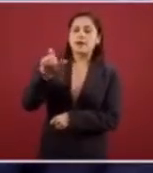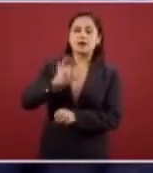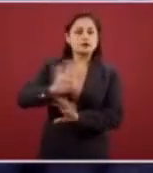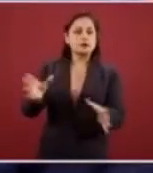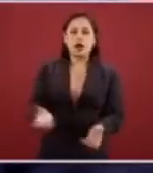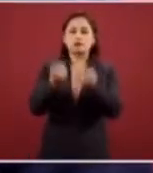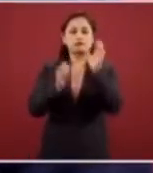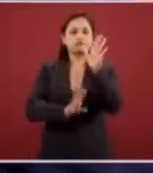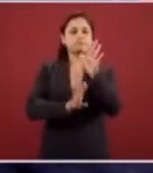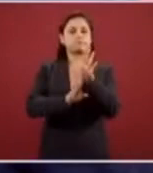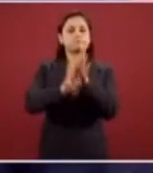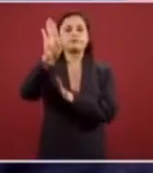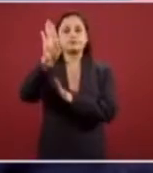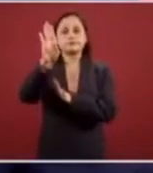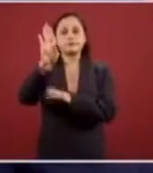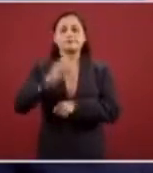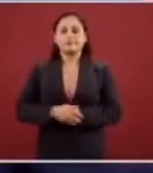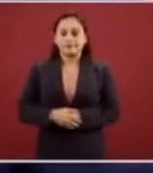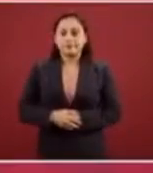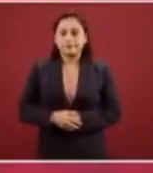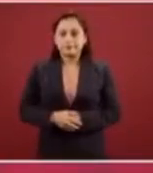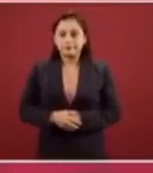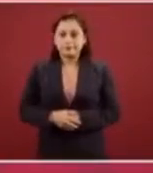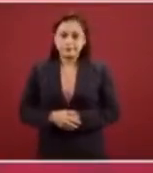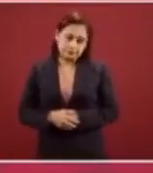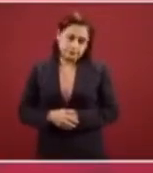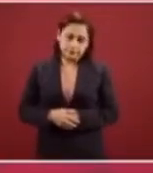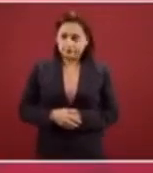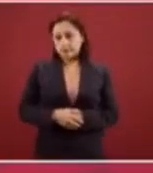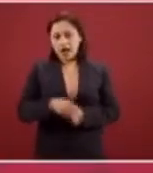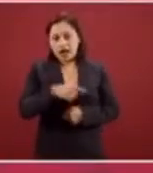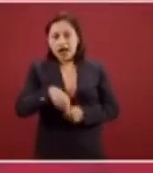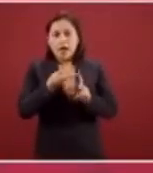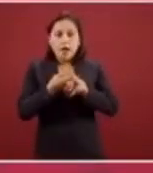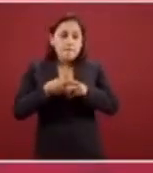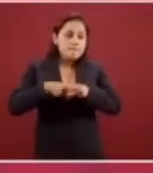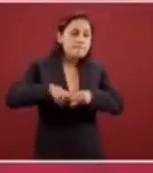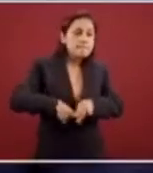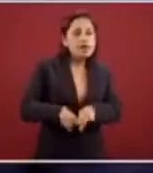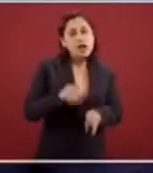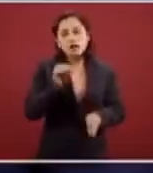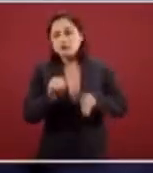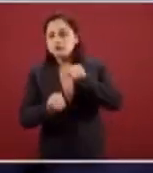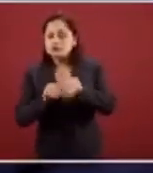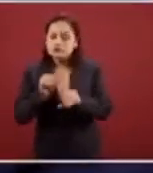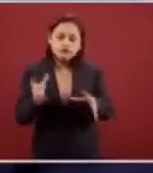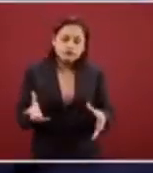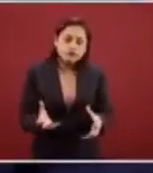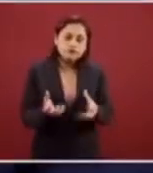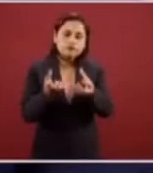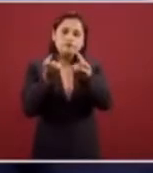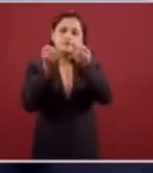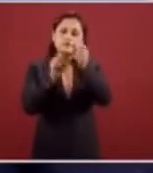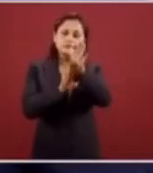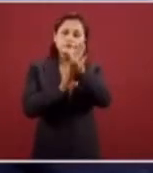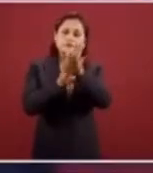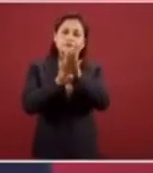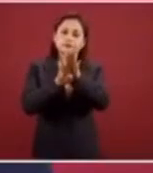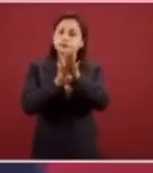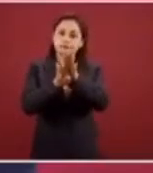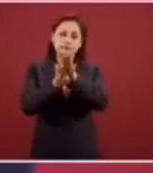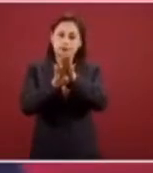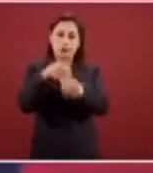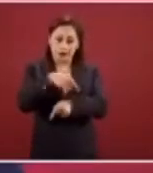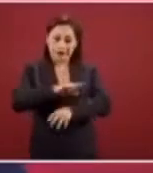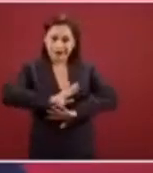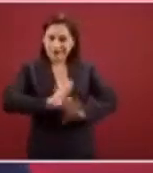es que ya empezaron a procurar rescatar a Pemex para sacar esa empresa importante de la nación de la crisis. No, ya la sacaron. Ya la